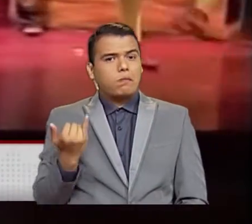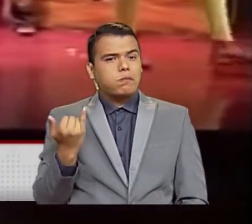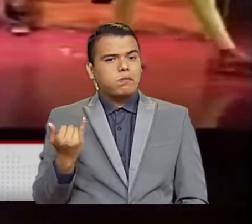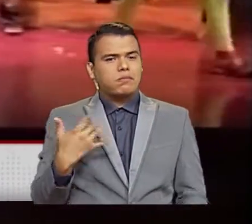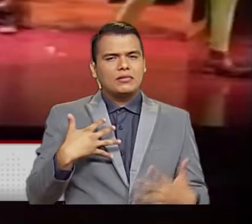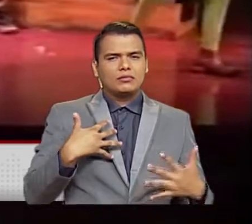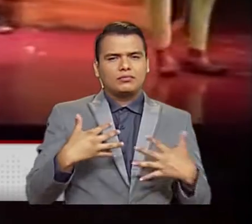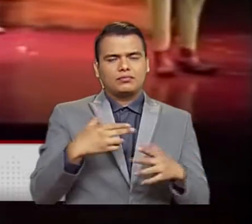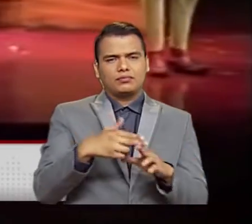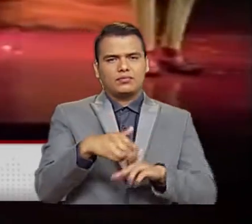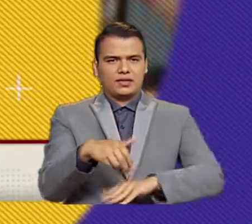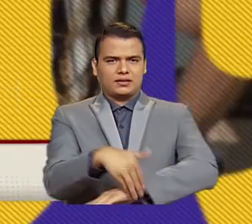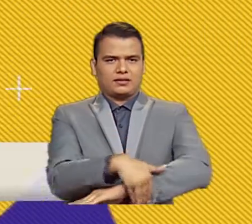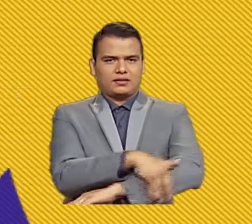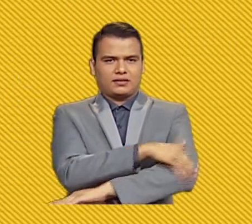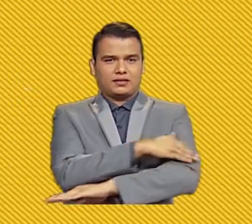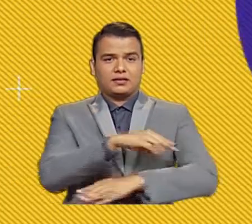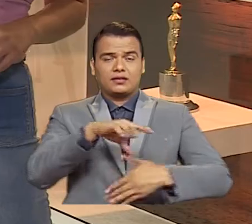el Teatro Esquina Latina.